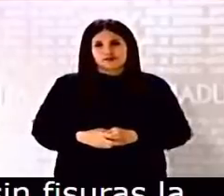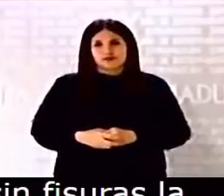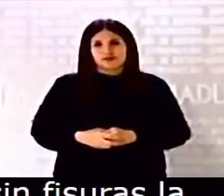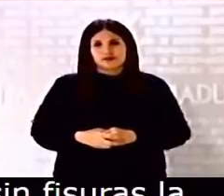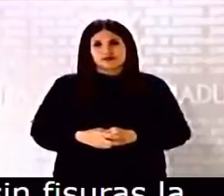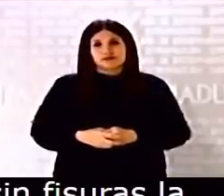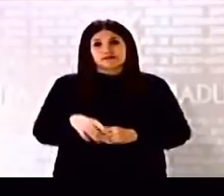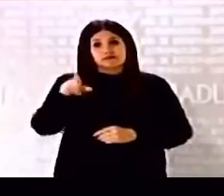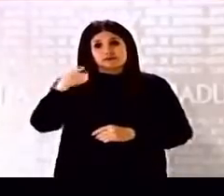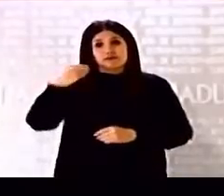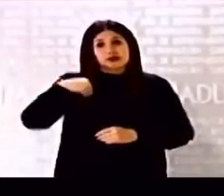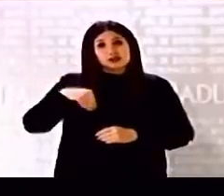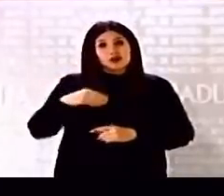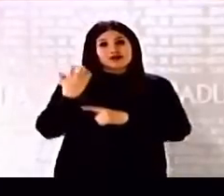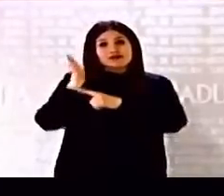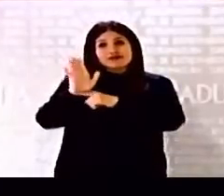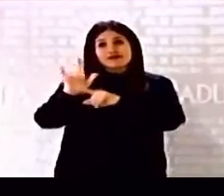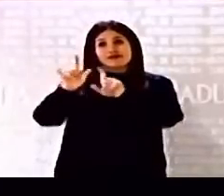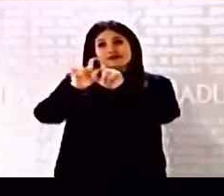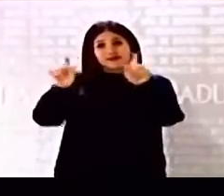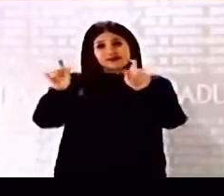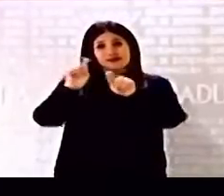Ellos arriesgan